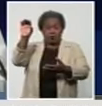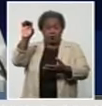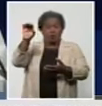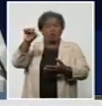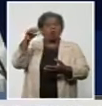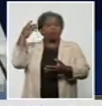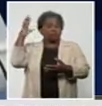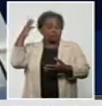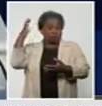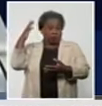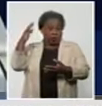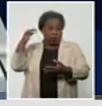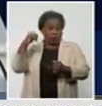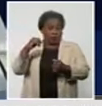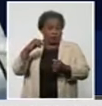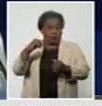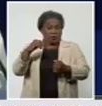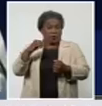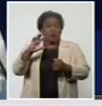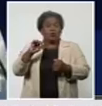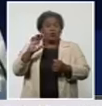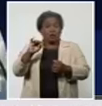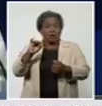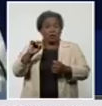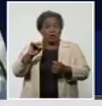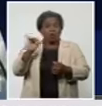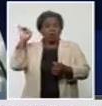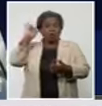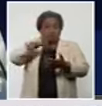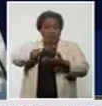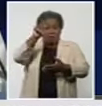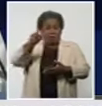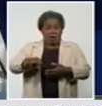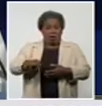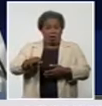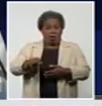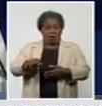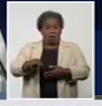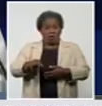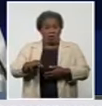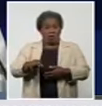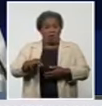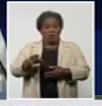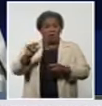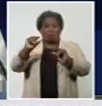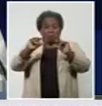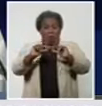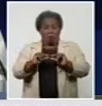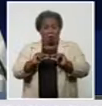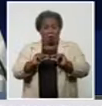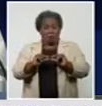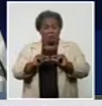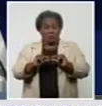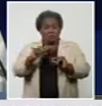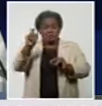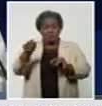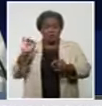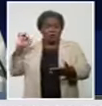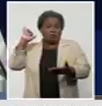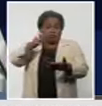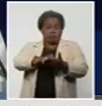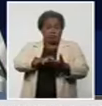me estoy refiriendo a viajeros, que en estos momentos es una cifra muy baja, porque realmente